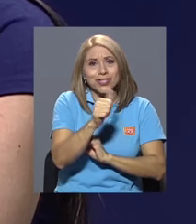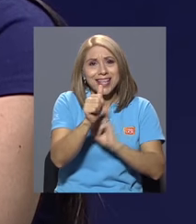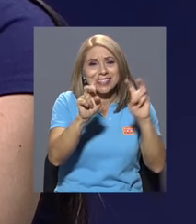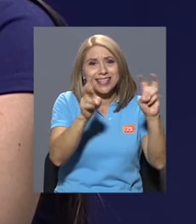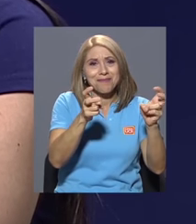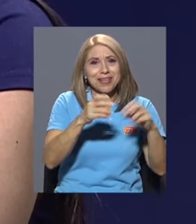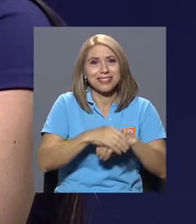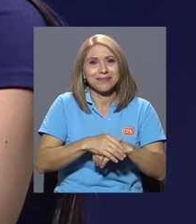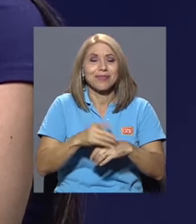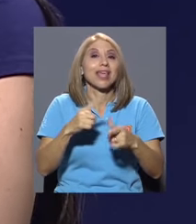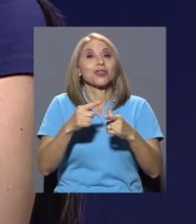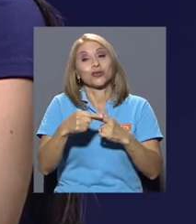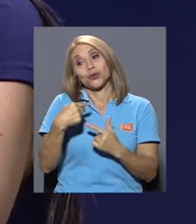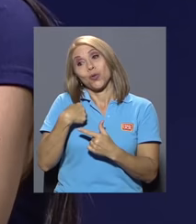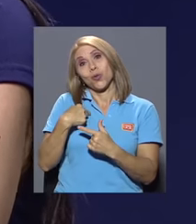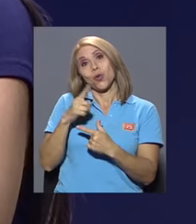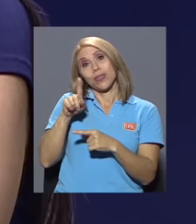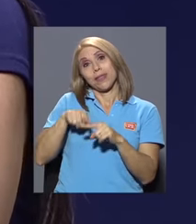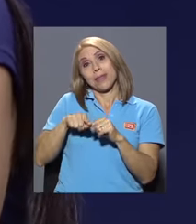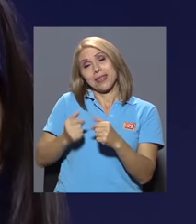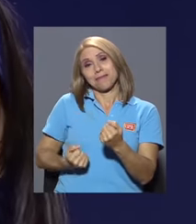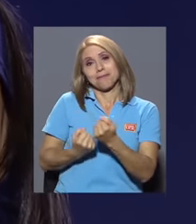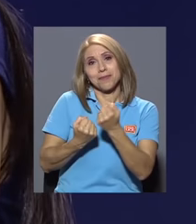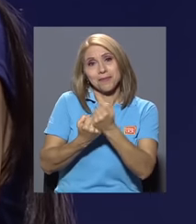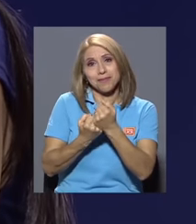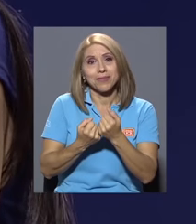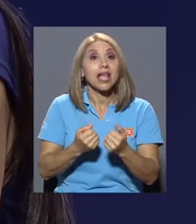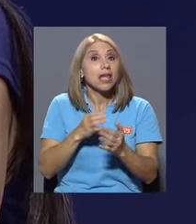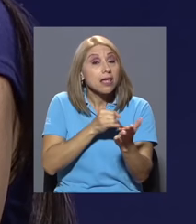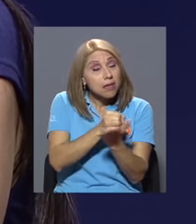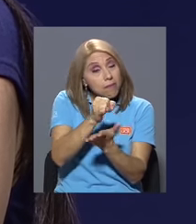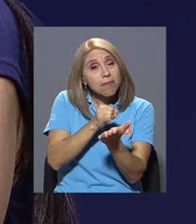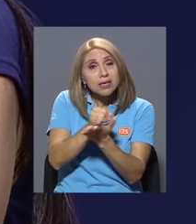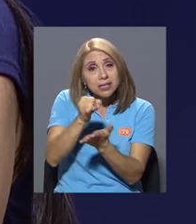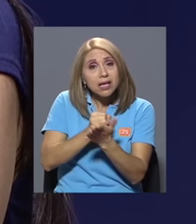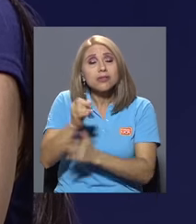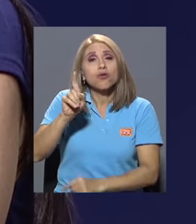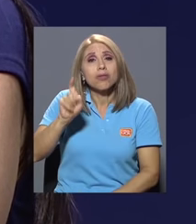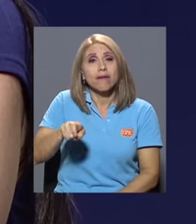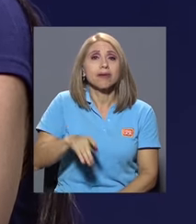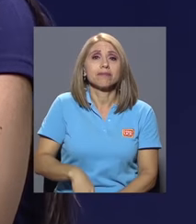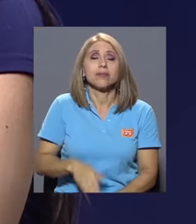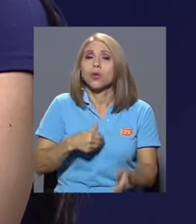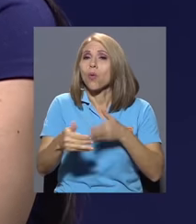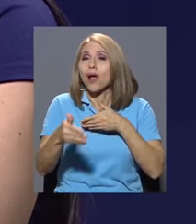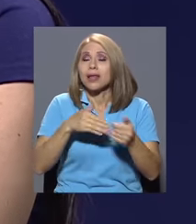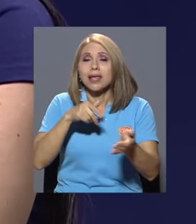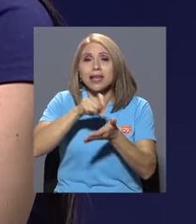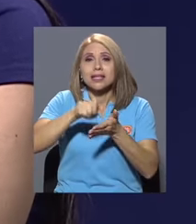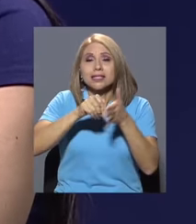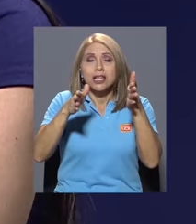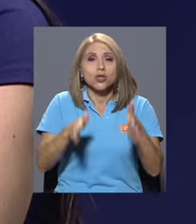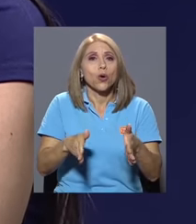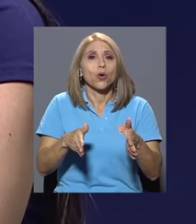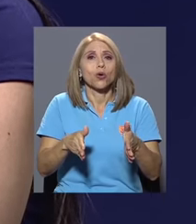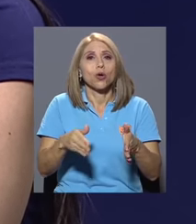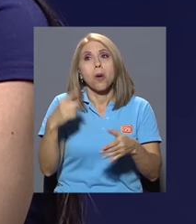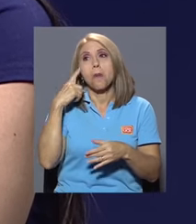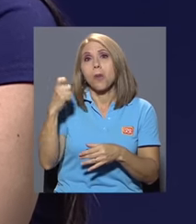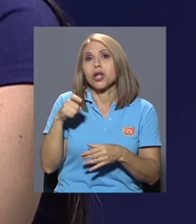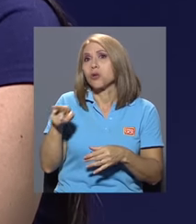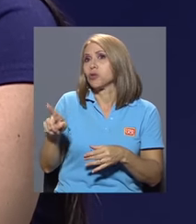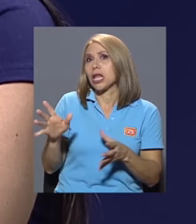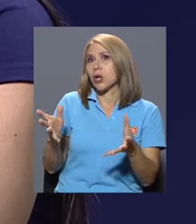supuesto que la investigación forma parte de la vida de un escritor, cualquier escritor, porque si no quieres arriesgarte a poner